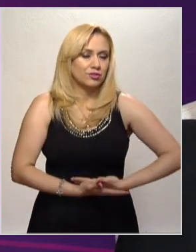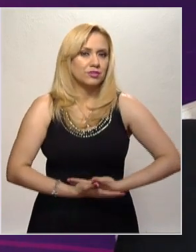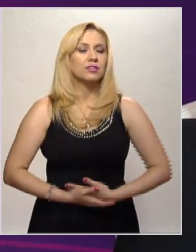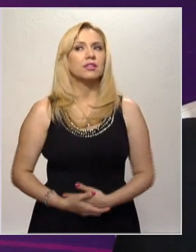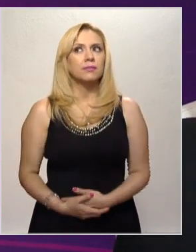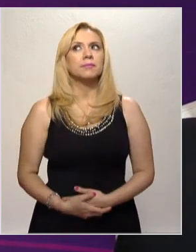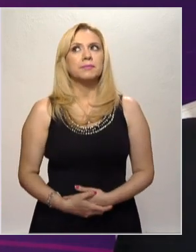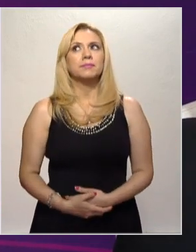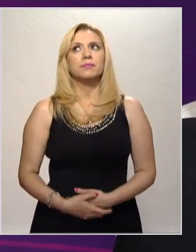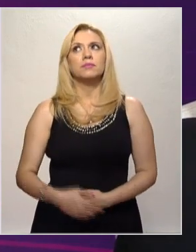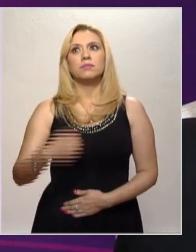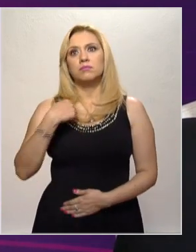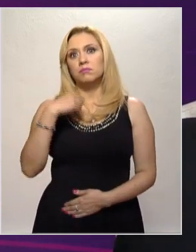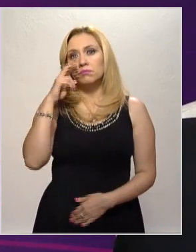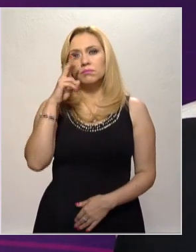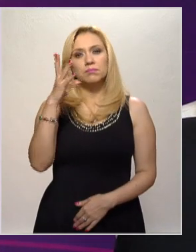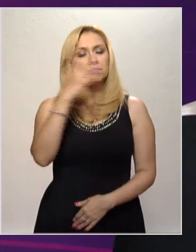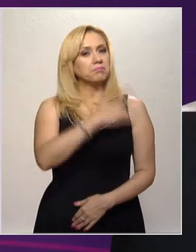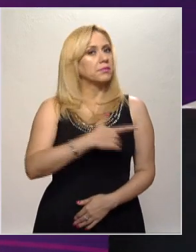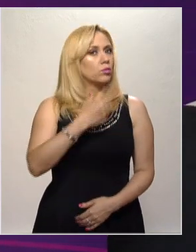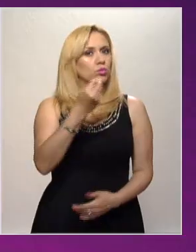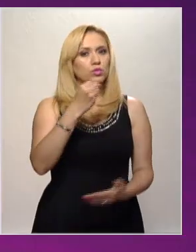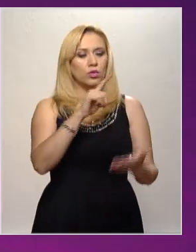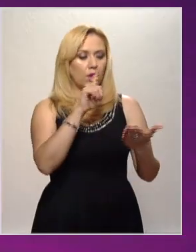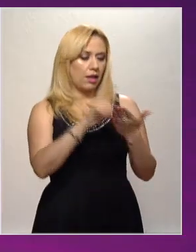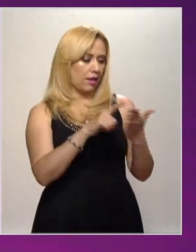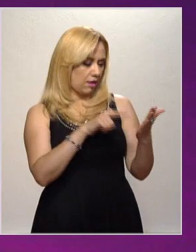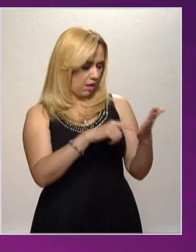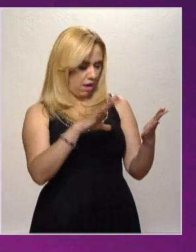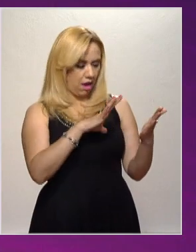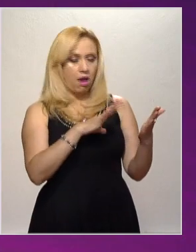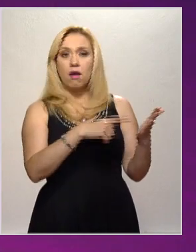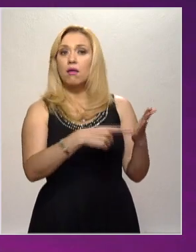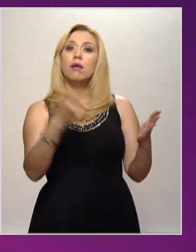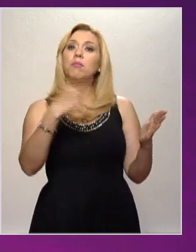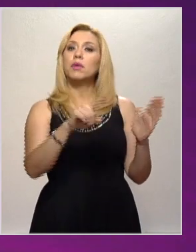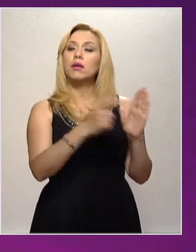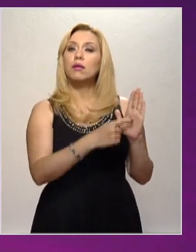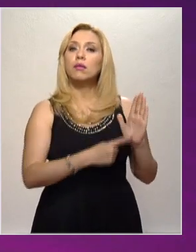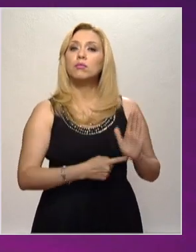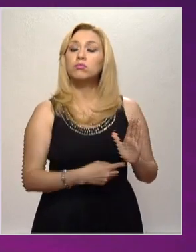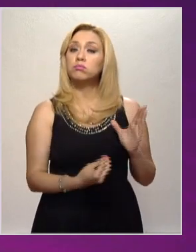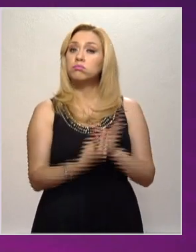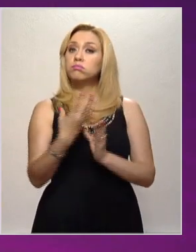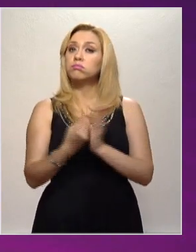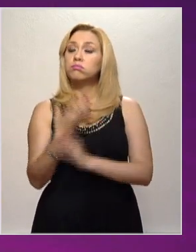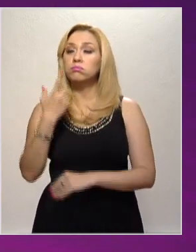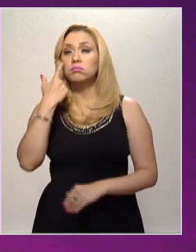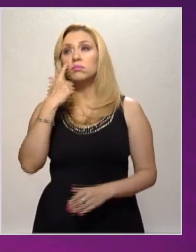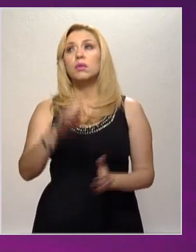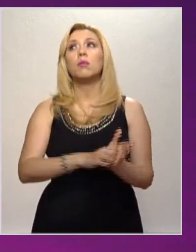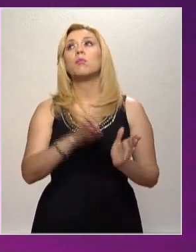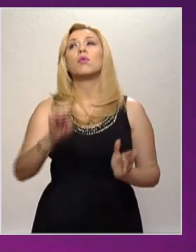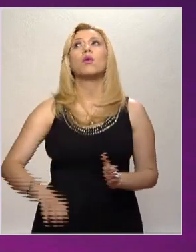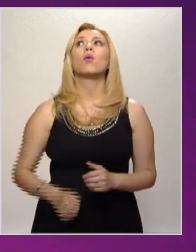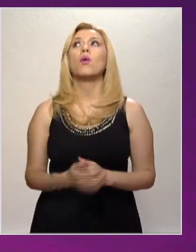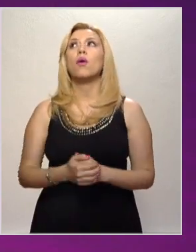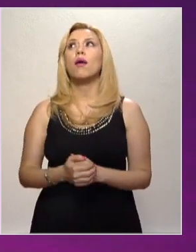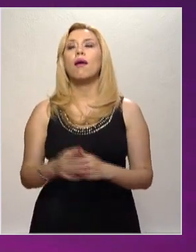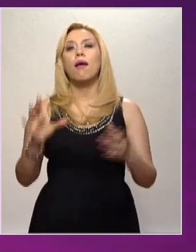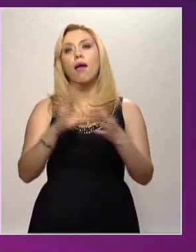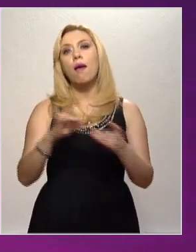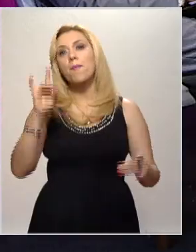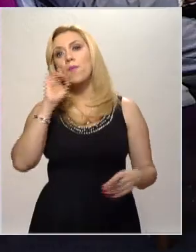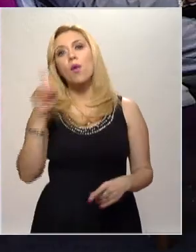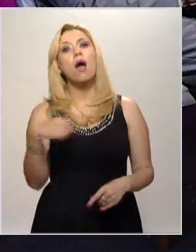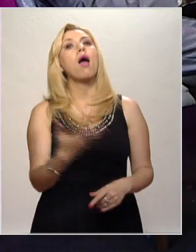Y aquí esta ley a mí me gustó muchísimo porque tiene unas disposiciones que son bastante novedosas. Por ejemplo, ahí te habla de que las